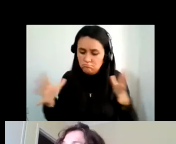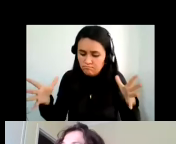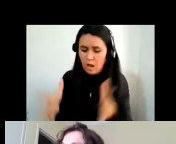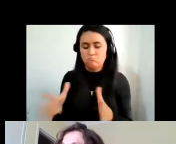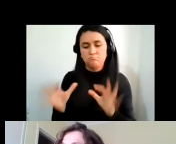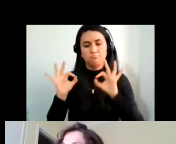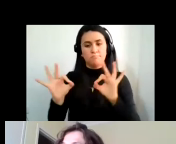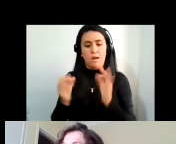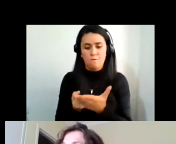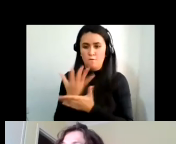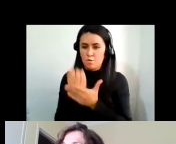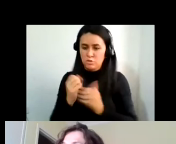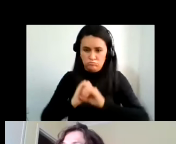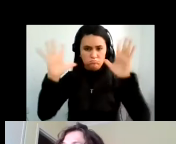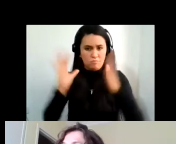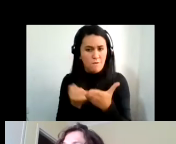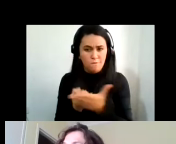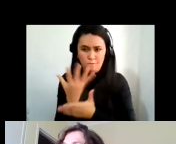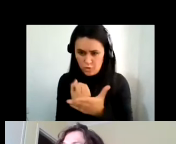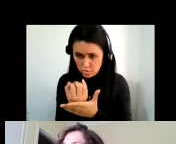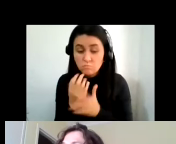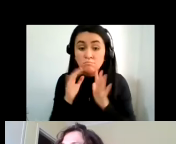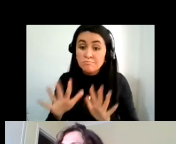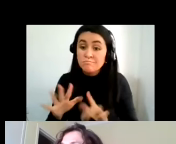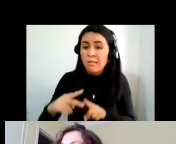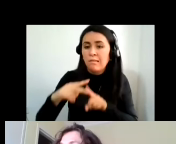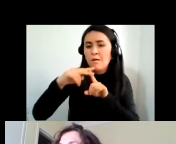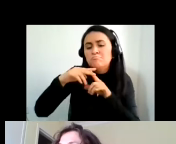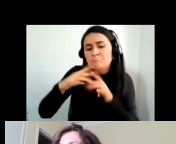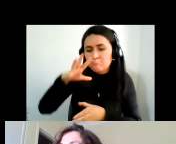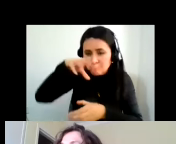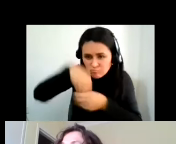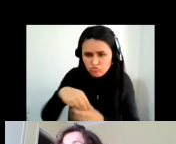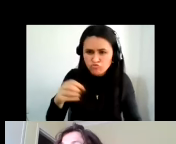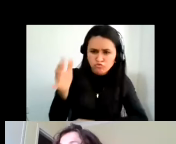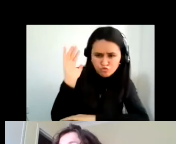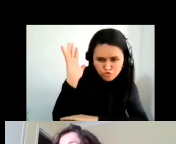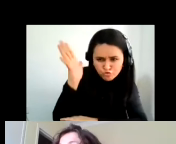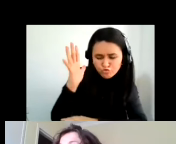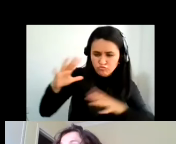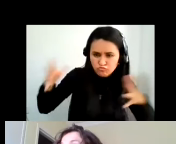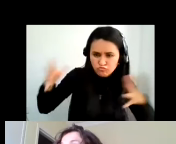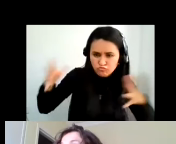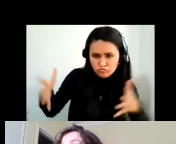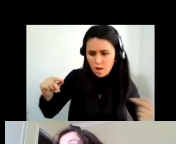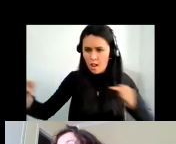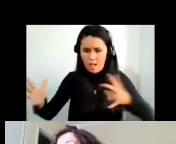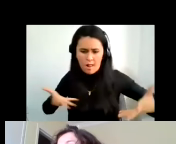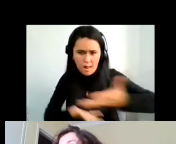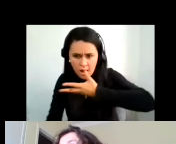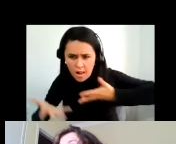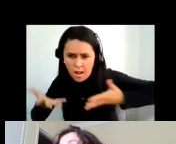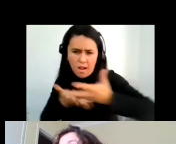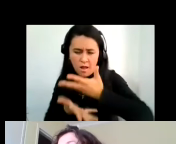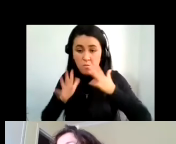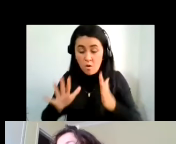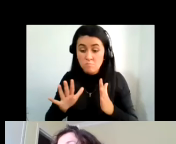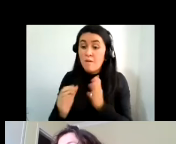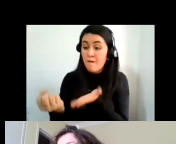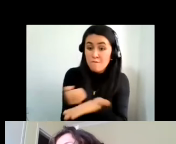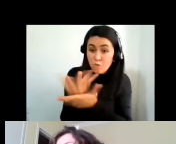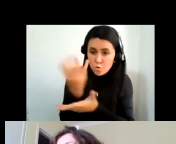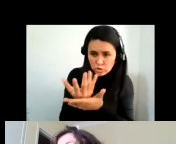pasamos finalmente al taller o seminario y aquí nos concentramos no solo en la diseminación de la información, sino que